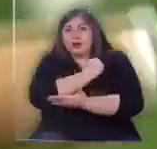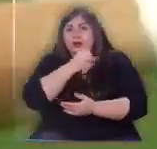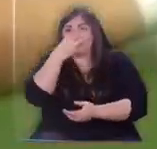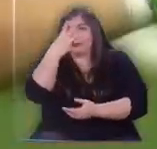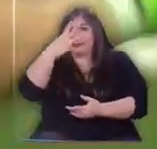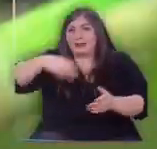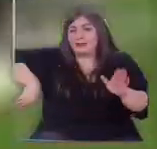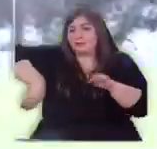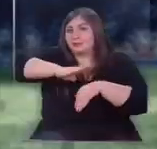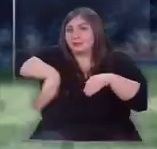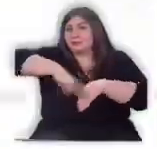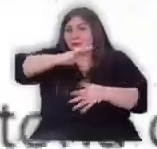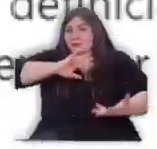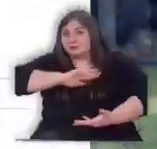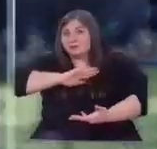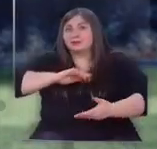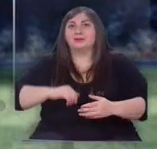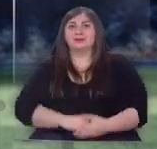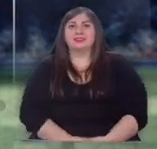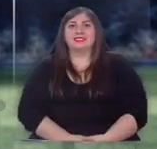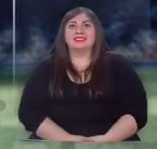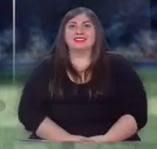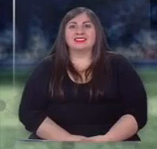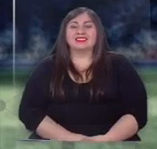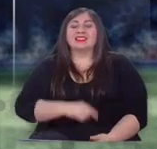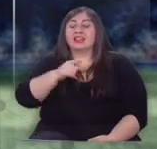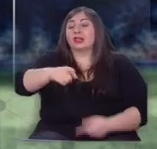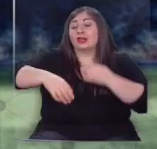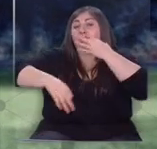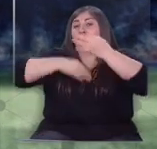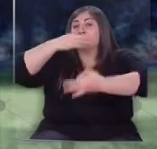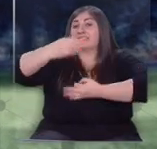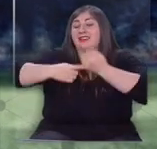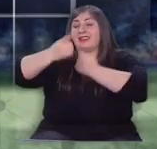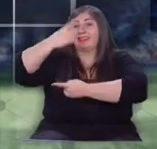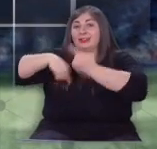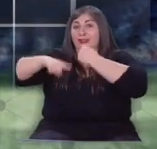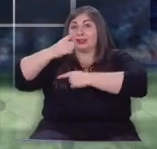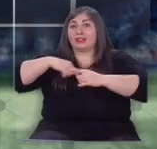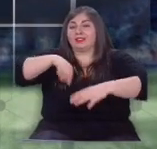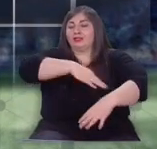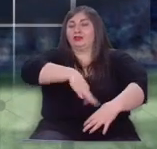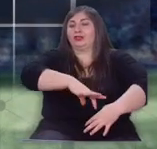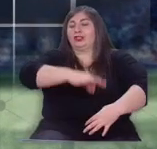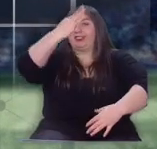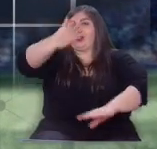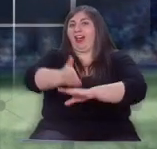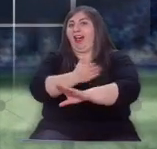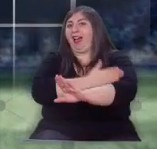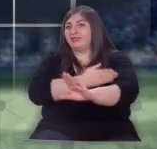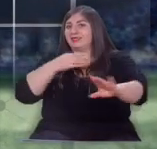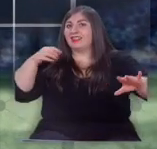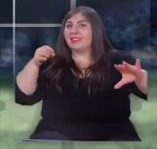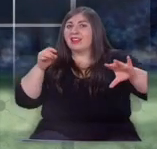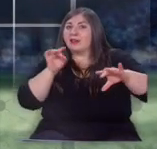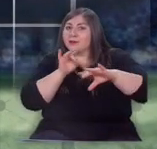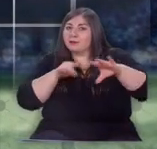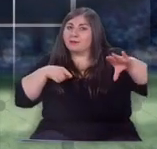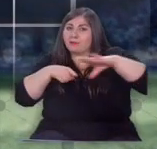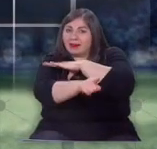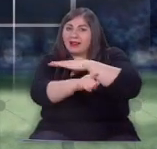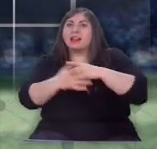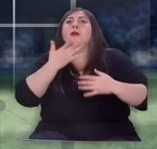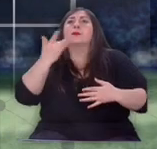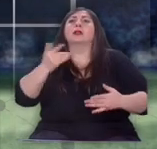la que contó este lunes. Ya les contaré completa la historia del sorteo antes de los penales y por qué arrancamos la